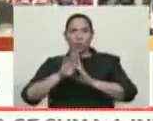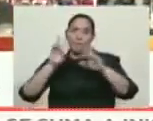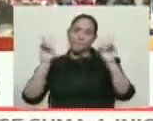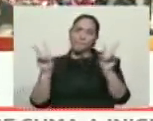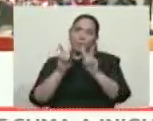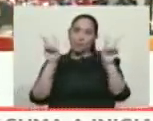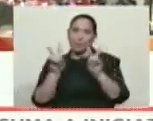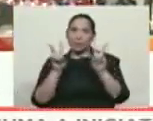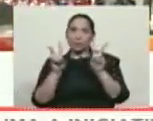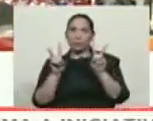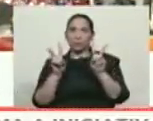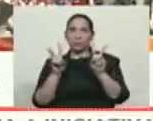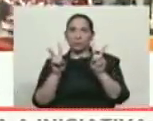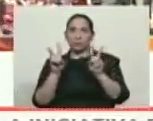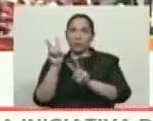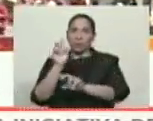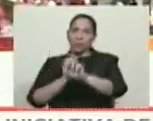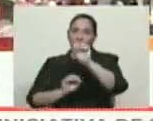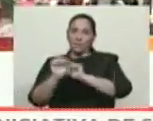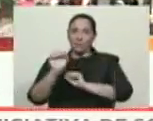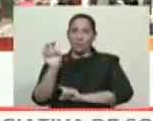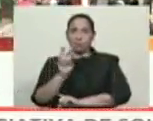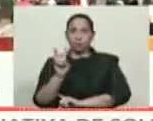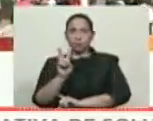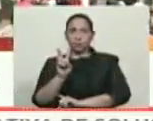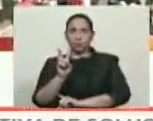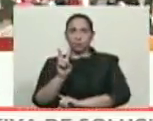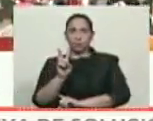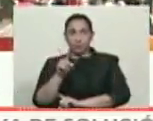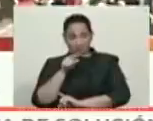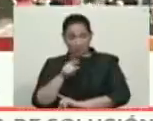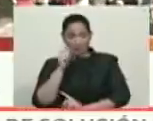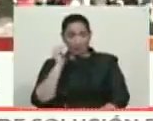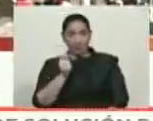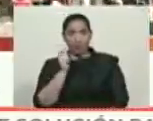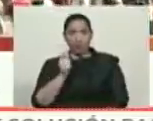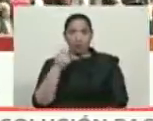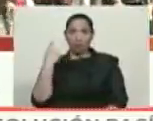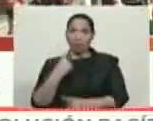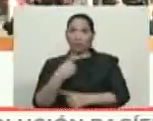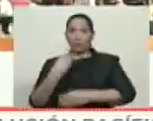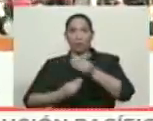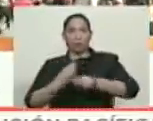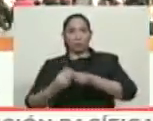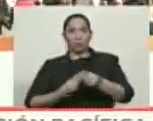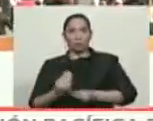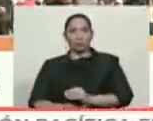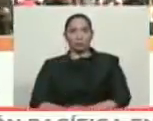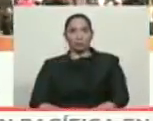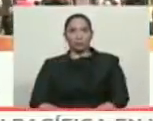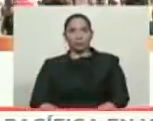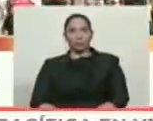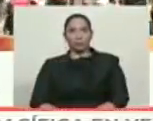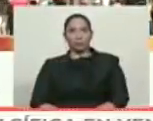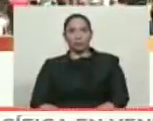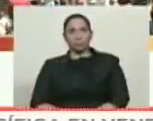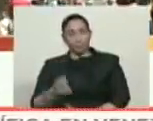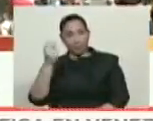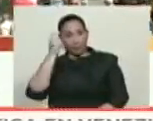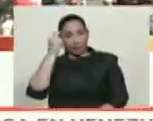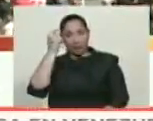victoria en la defensa de Venezuela y esa es la tarea que tenemos todos y todas. Este día